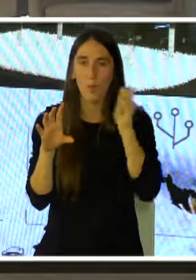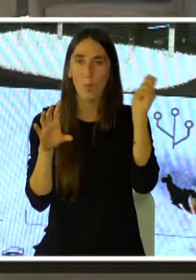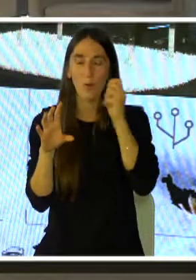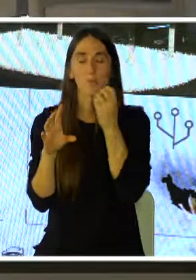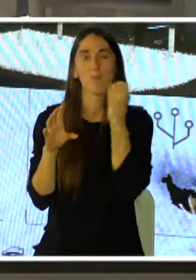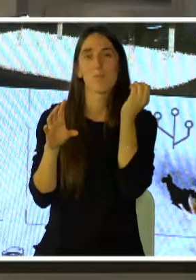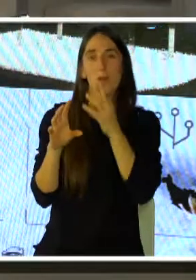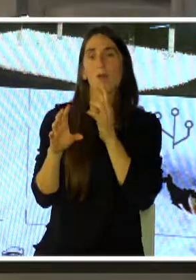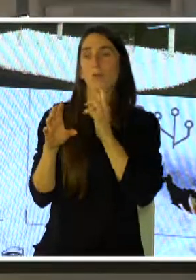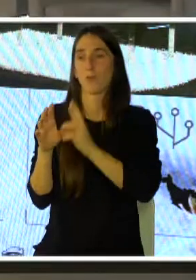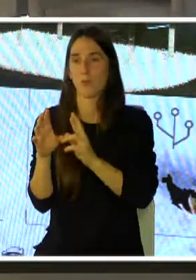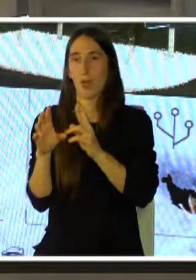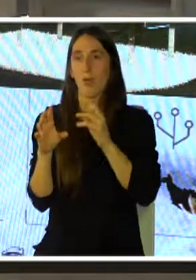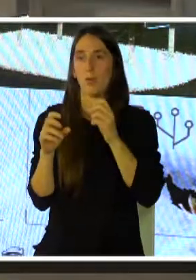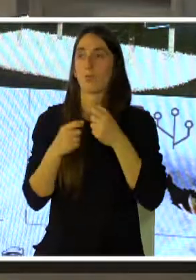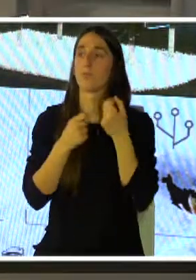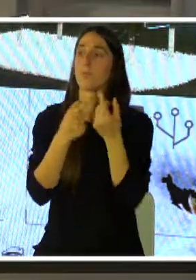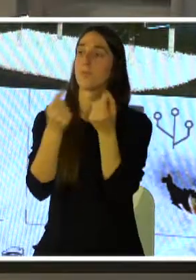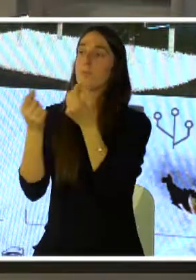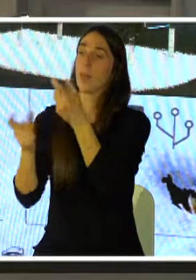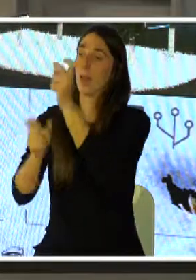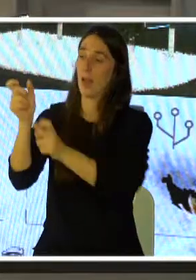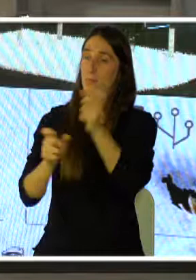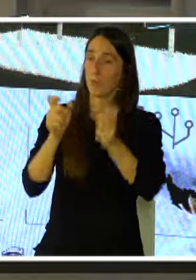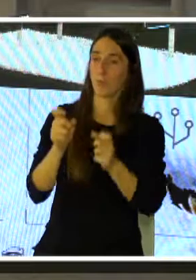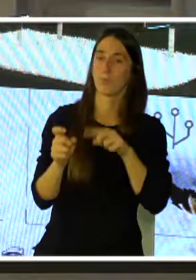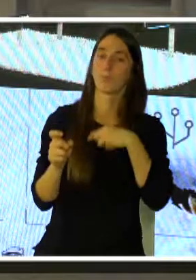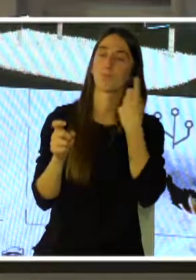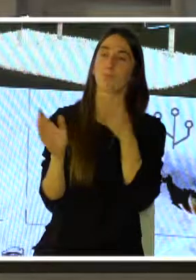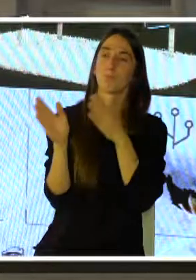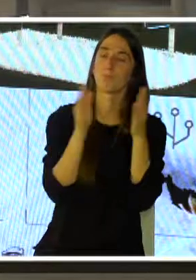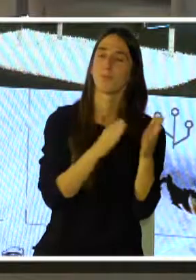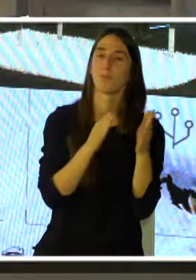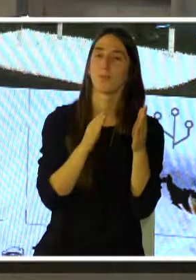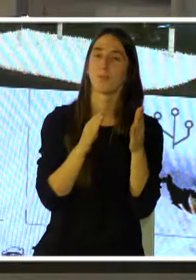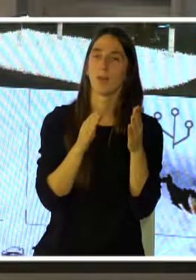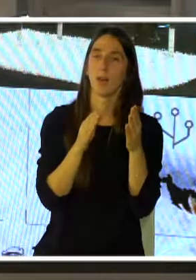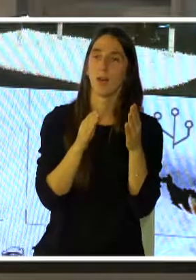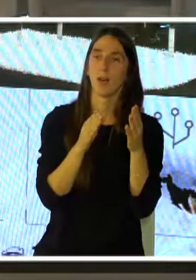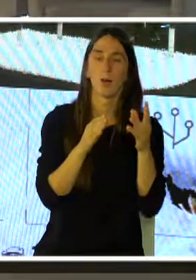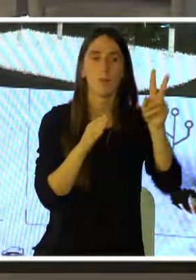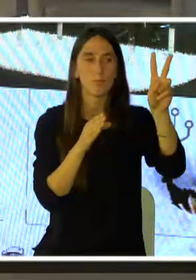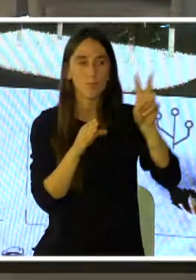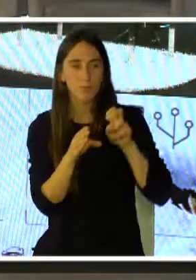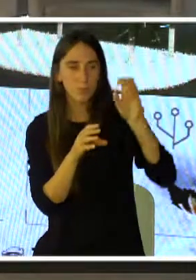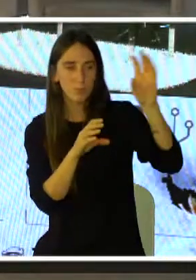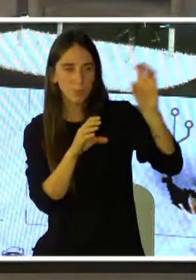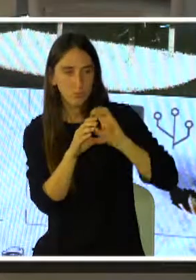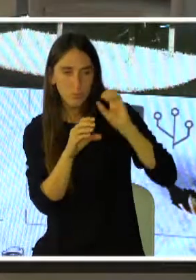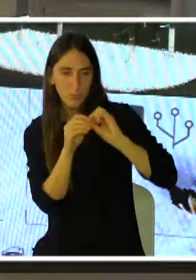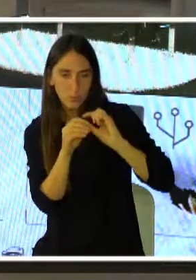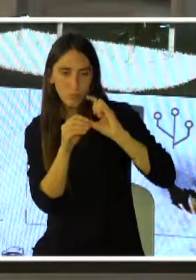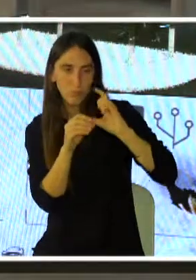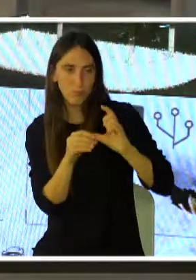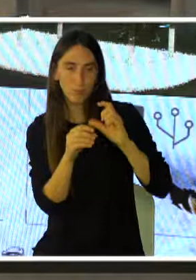más y mejores resultados, para que lleguen a la gente. Y por otro lado, incrementar lo que es la recaudación de la Intendencia